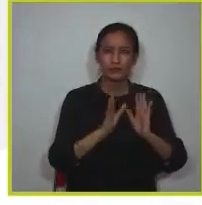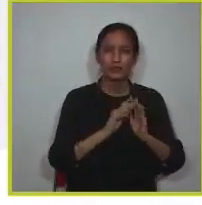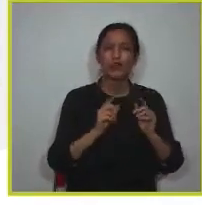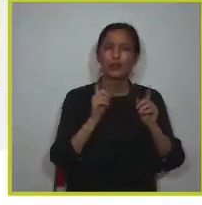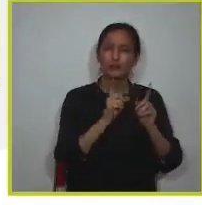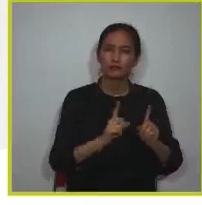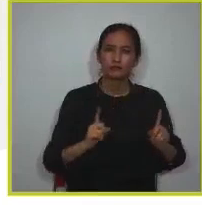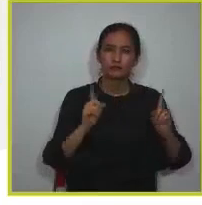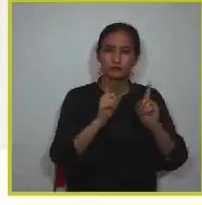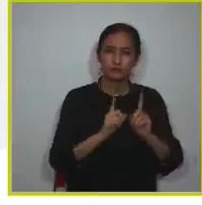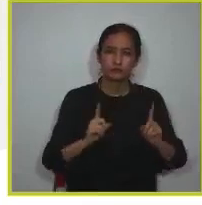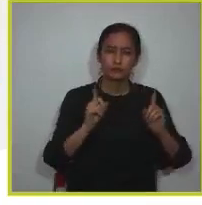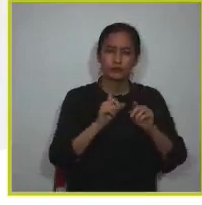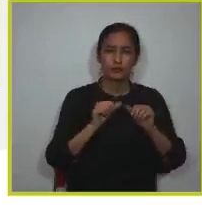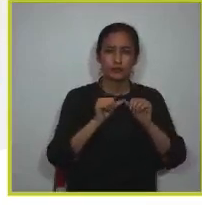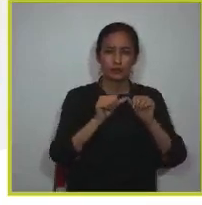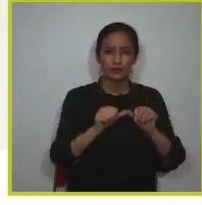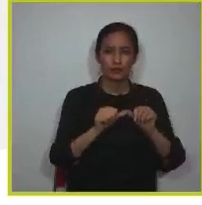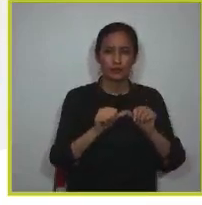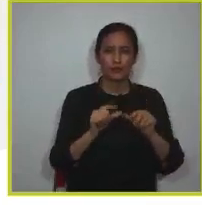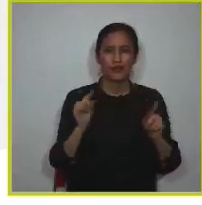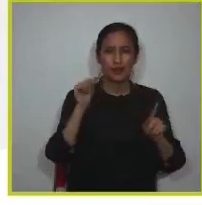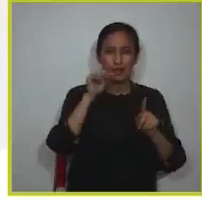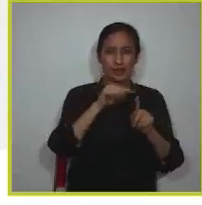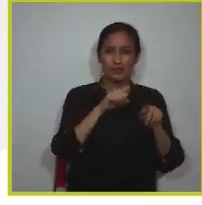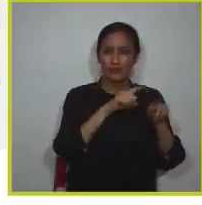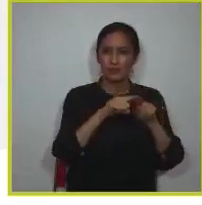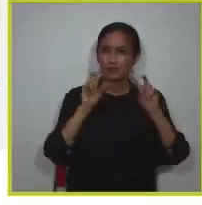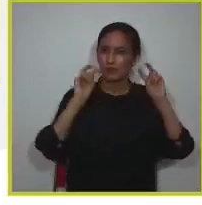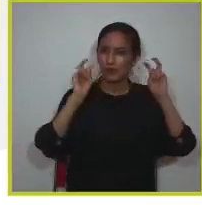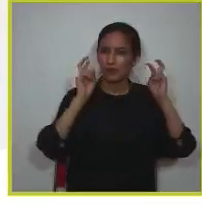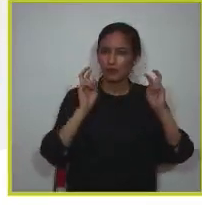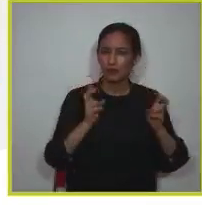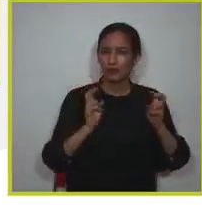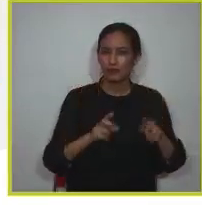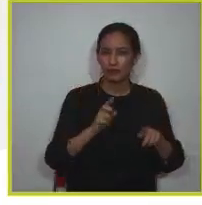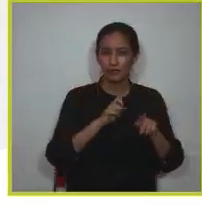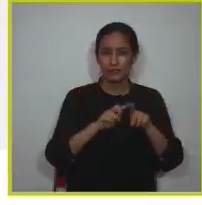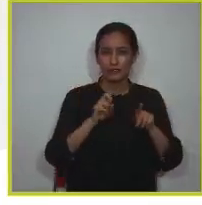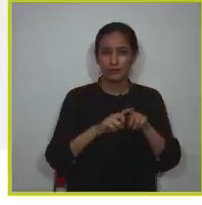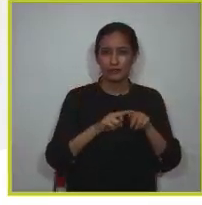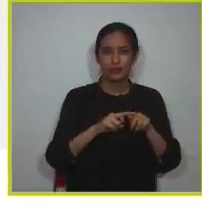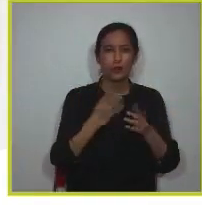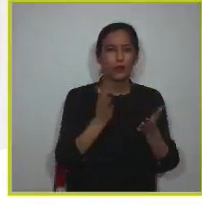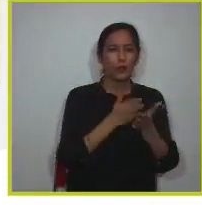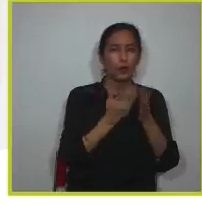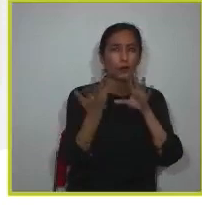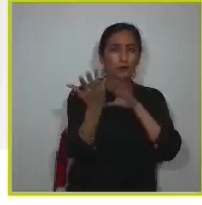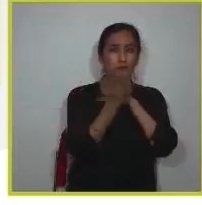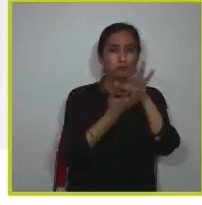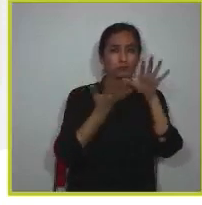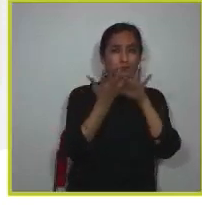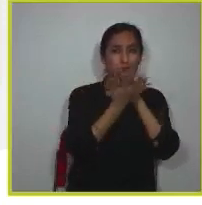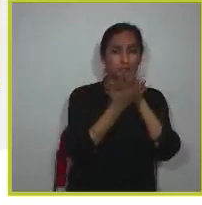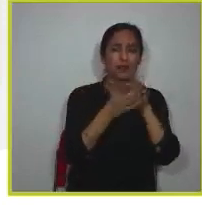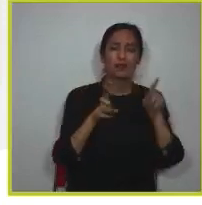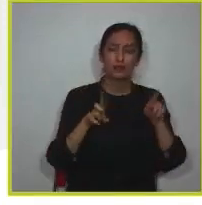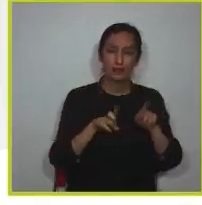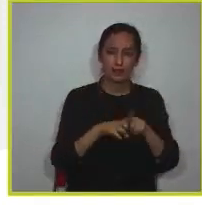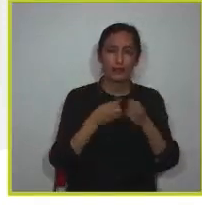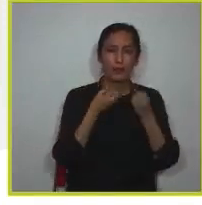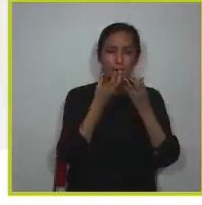presentes hasta la fecha a través de un conjunto de temas referidos a la afectación del ambiente pero también